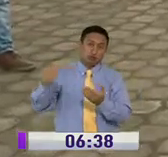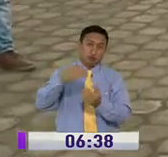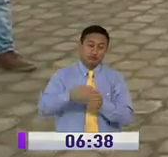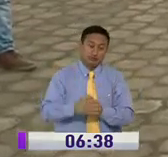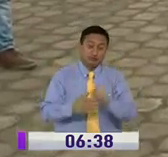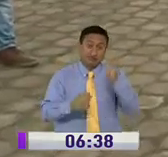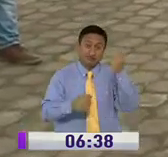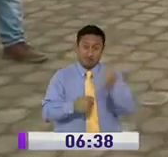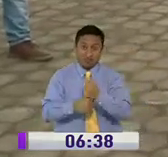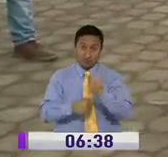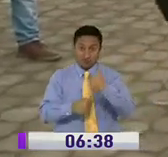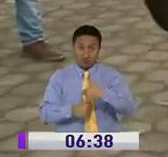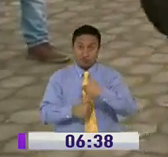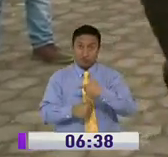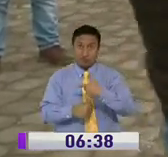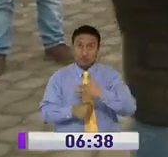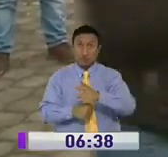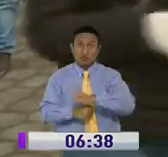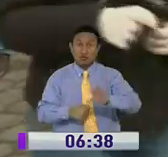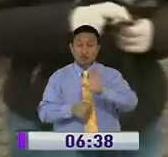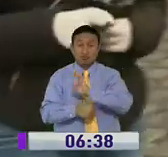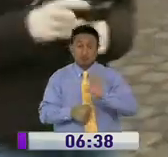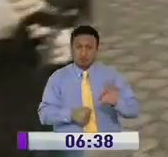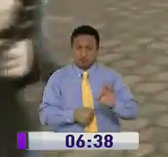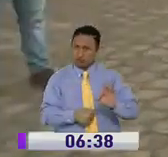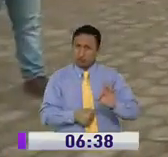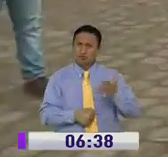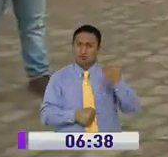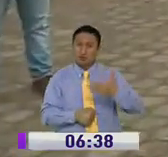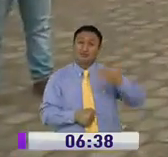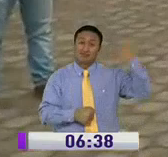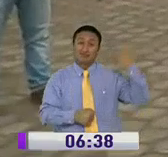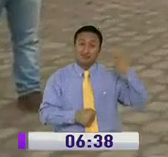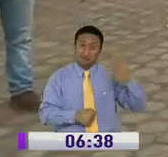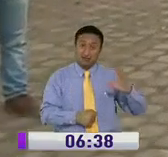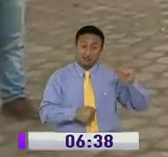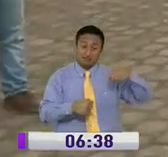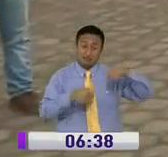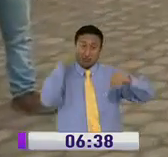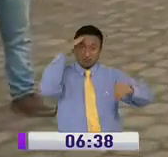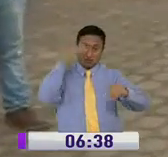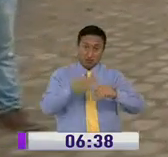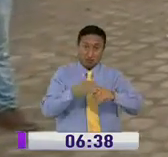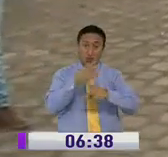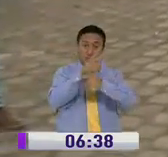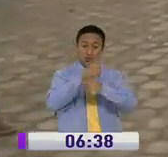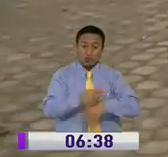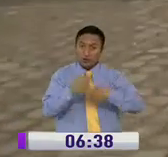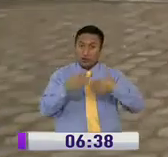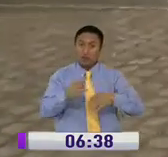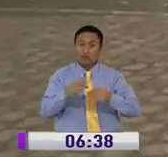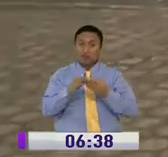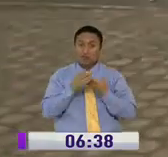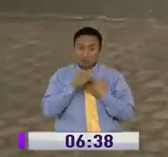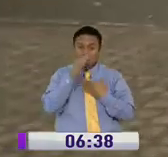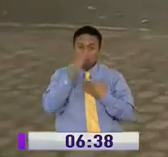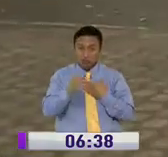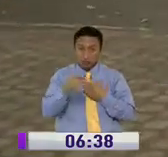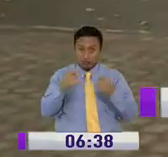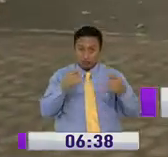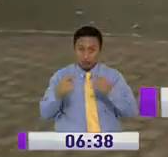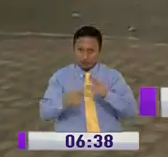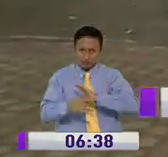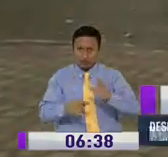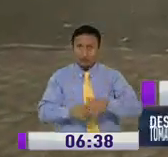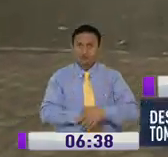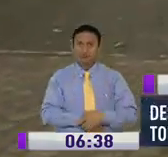la primera vez que ya han sido esterilizados y desinfectados, con el objetivo también de evitar cualquier tipo de propagación del coronavirus en